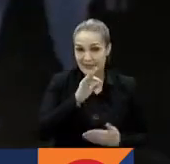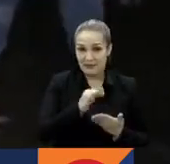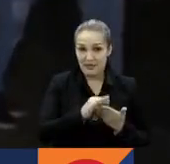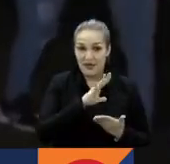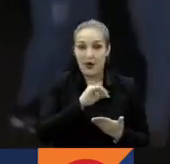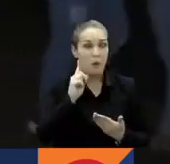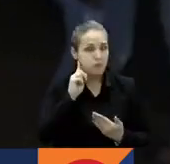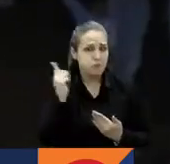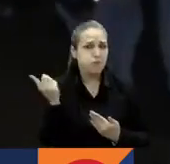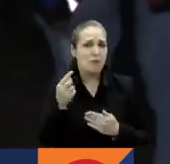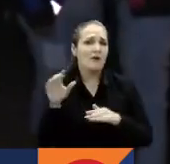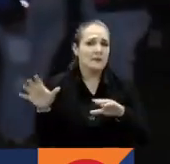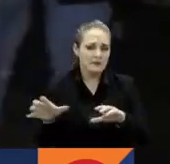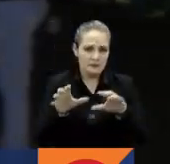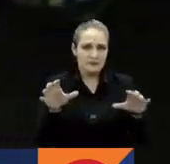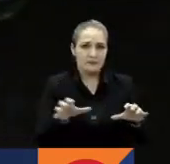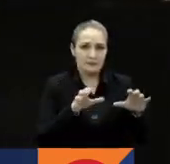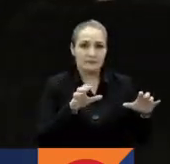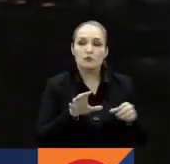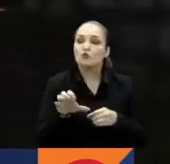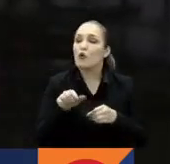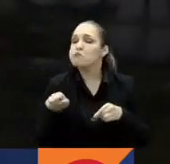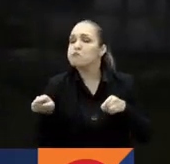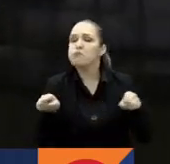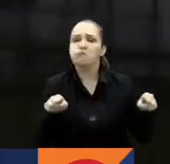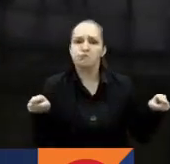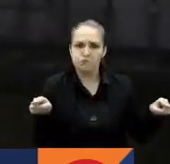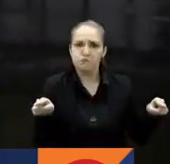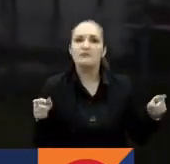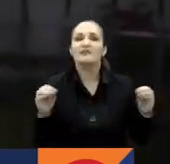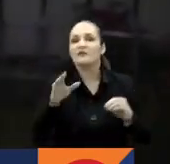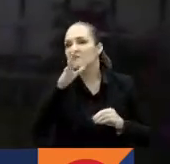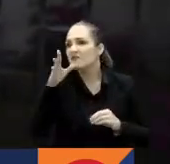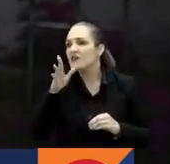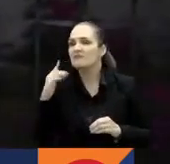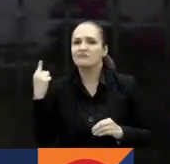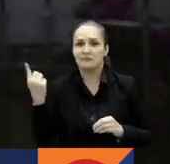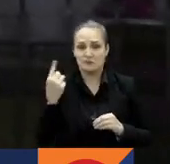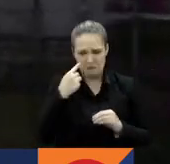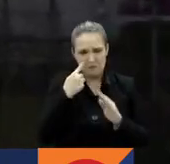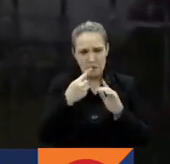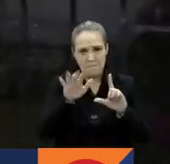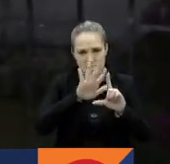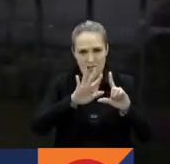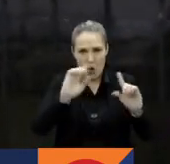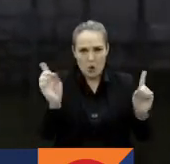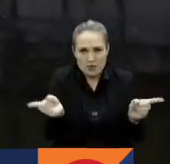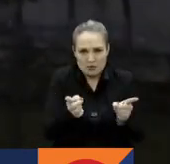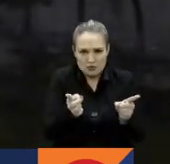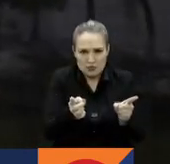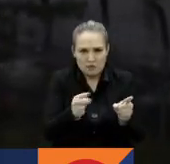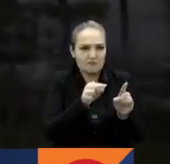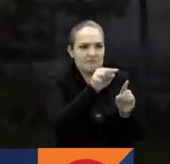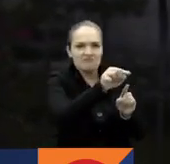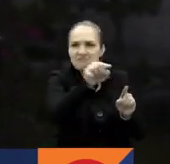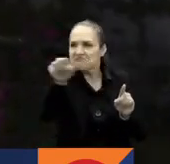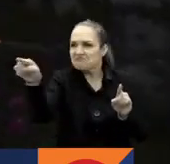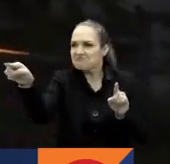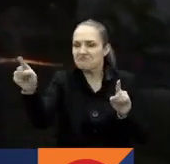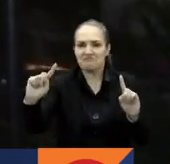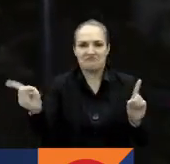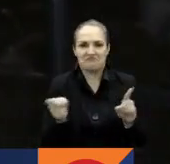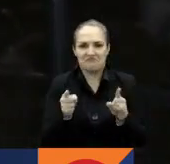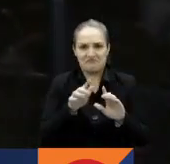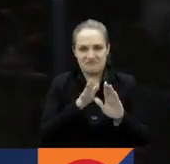las actividades, sobre todo en el casco urbano y también en la zona rural. Esta es una crónica que preparamos para ustedes, para contarles cómo se celebraron